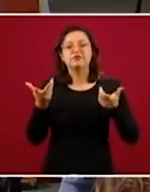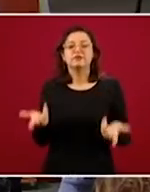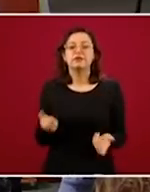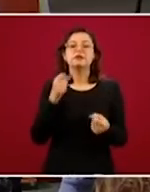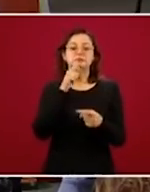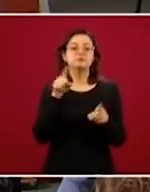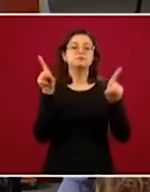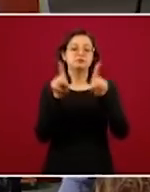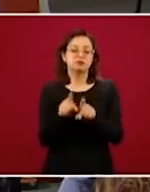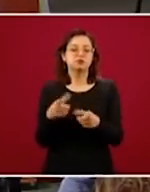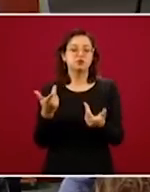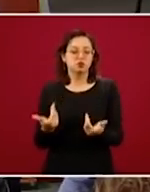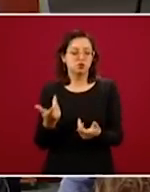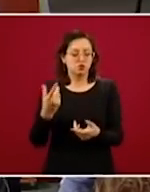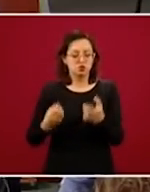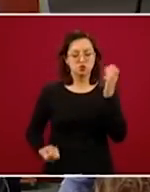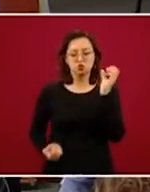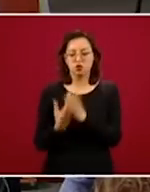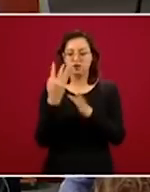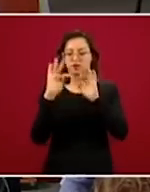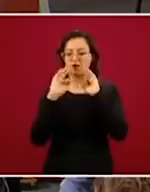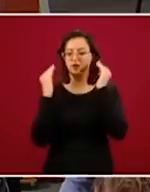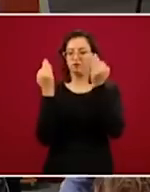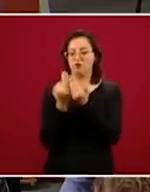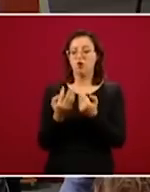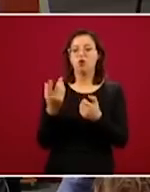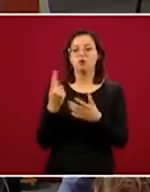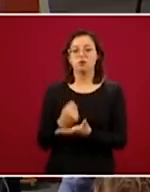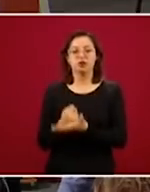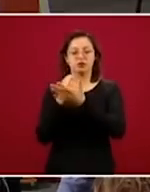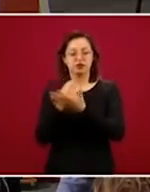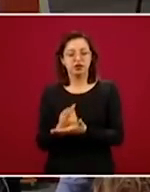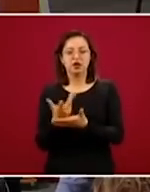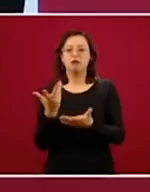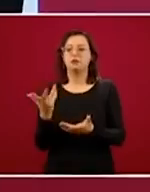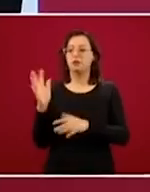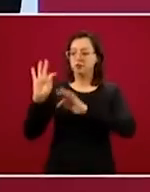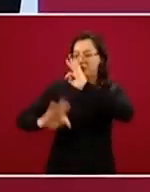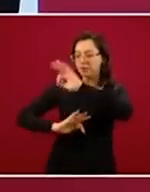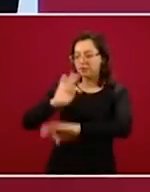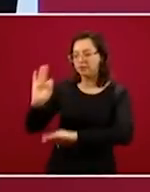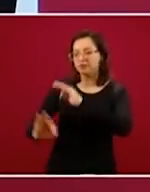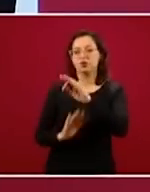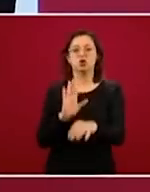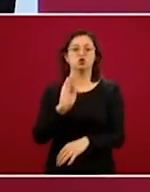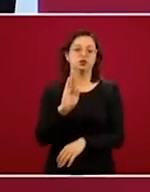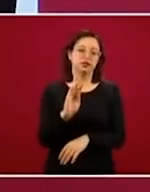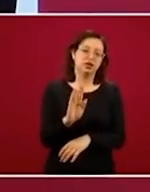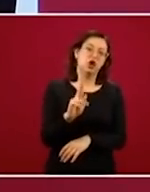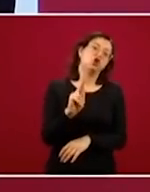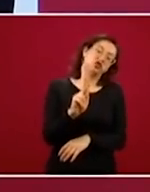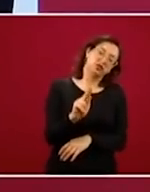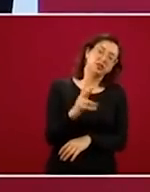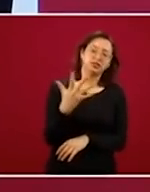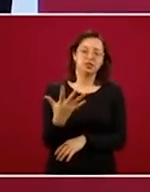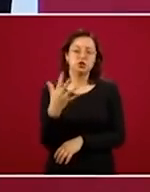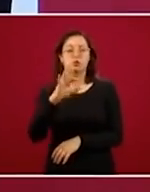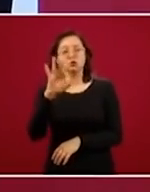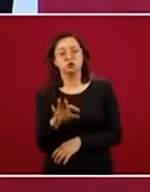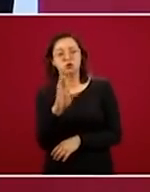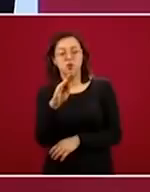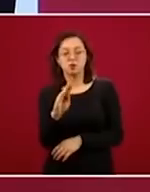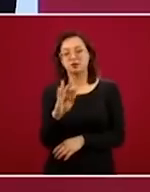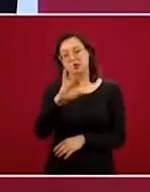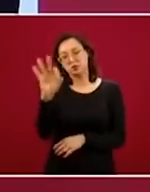terapéuticos y la idea es subir arriba del 85 al 90 ciento las personas el porcentaje de personas que están en